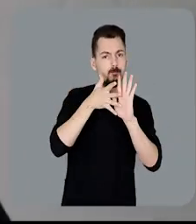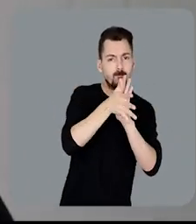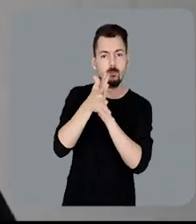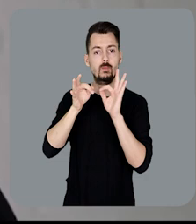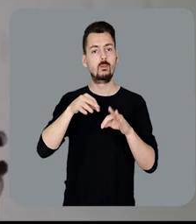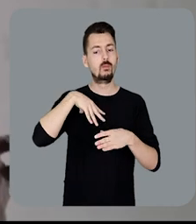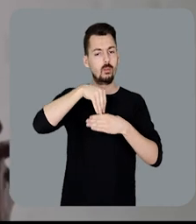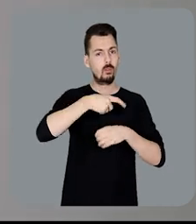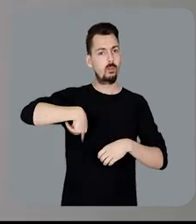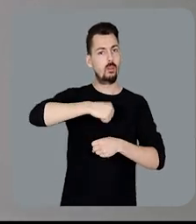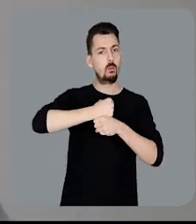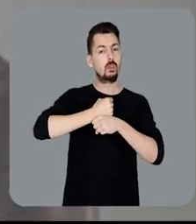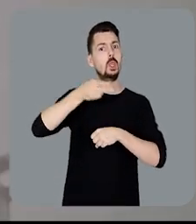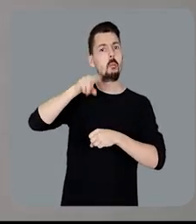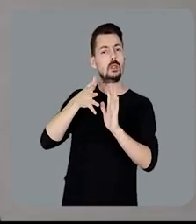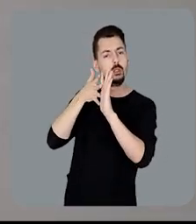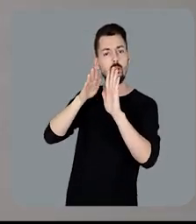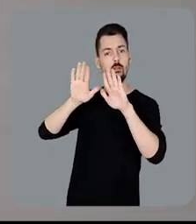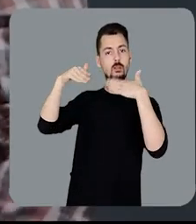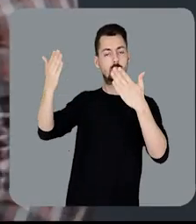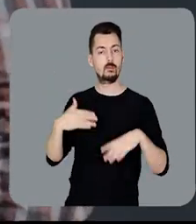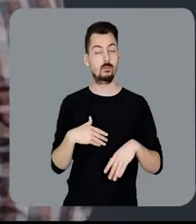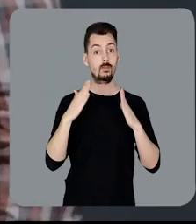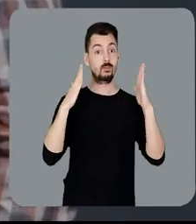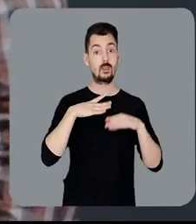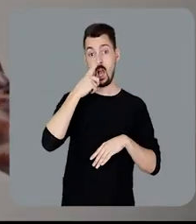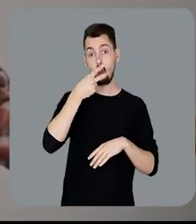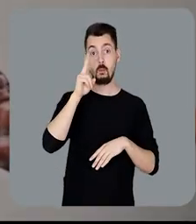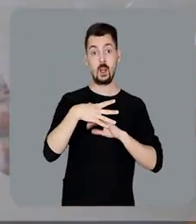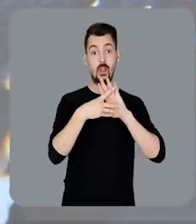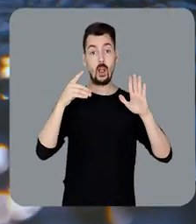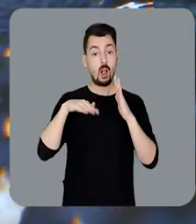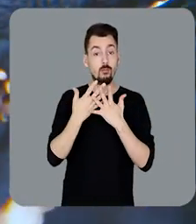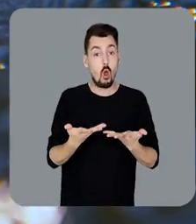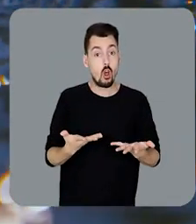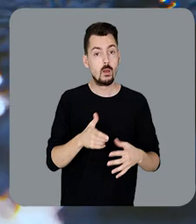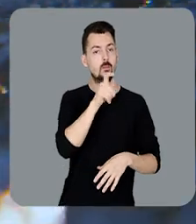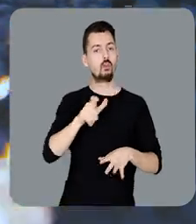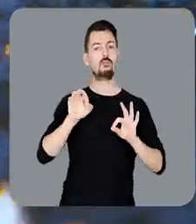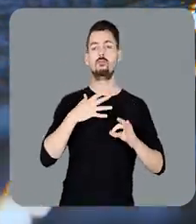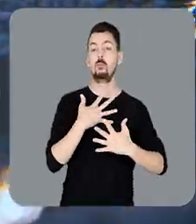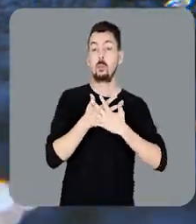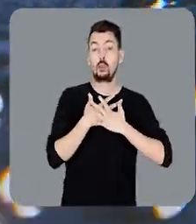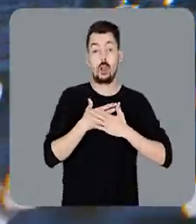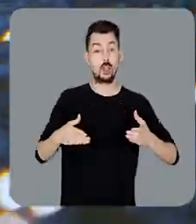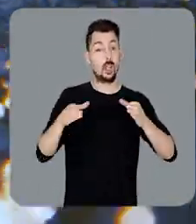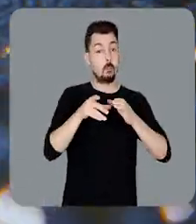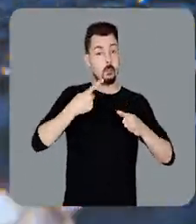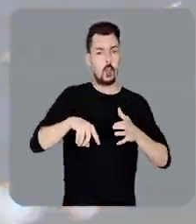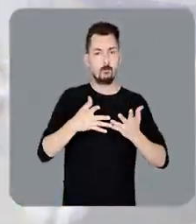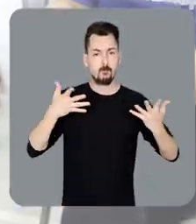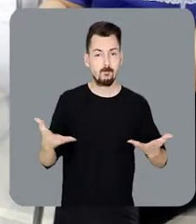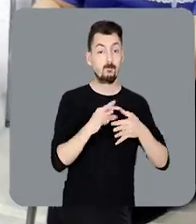difusión interna a los empleados y externa a la organización. Desde el año 2016 realizamos